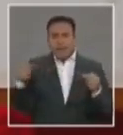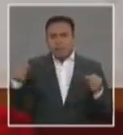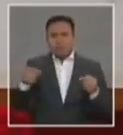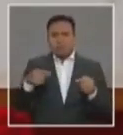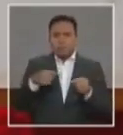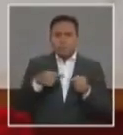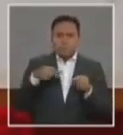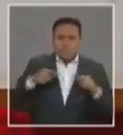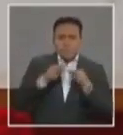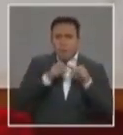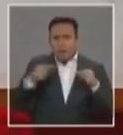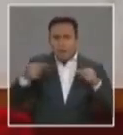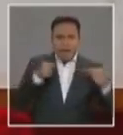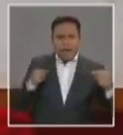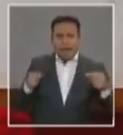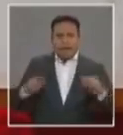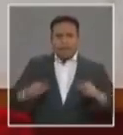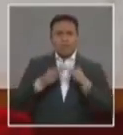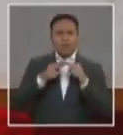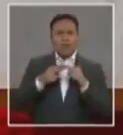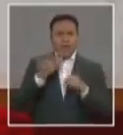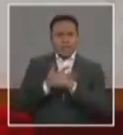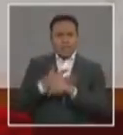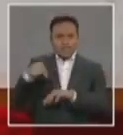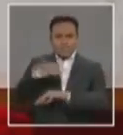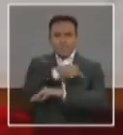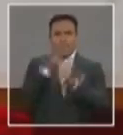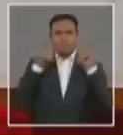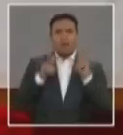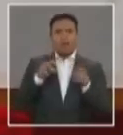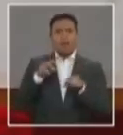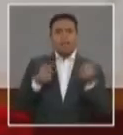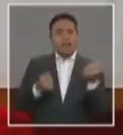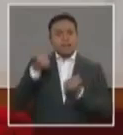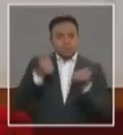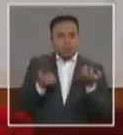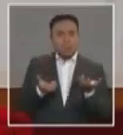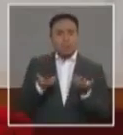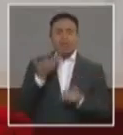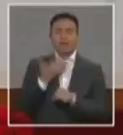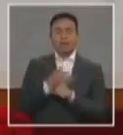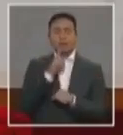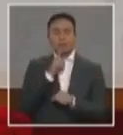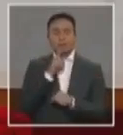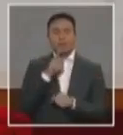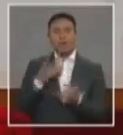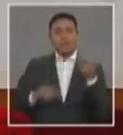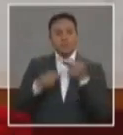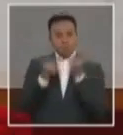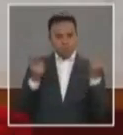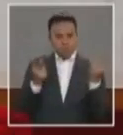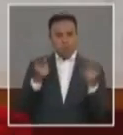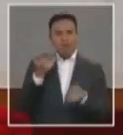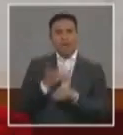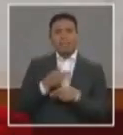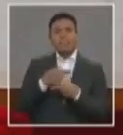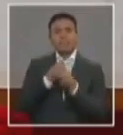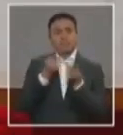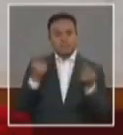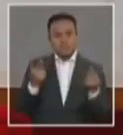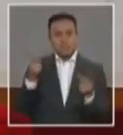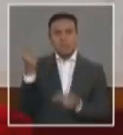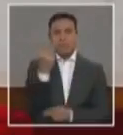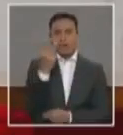muy lamentable ahí y eso se liga con lo que está pasando ahora con el puerto de Coronel también ahí tenemos